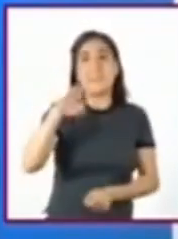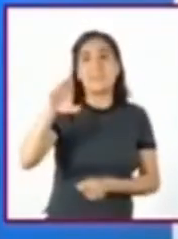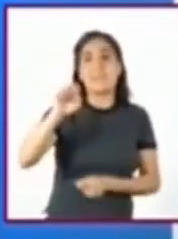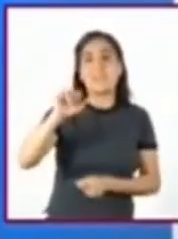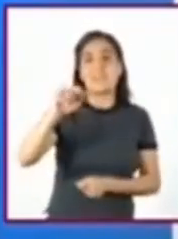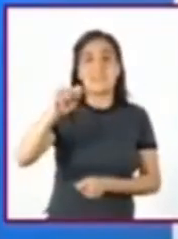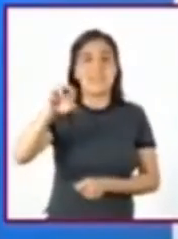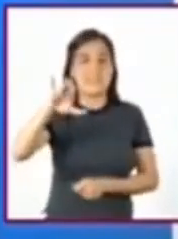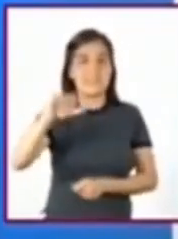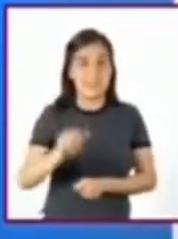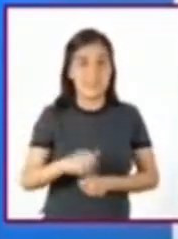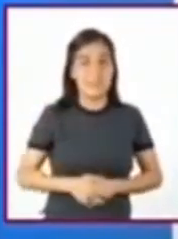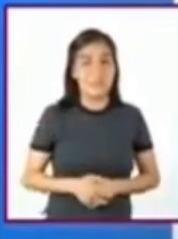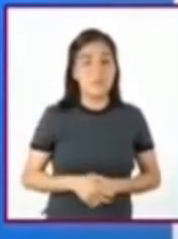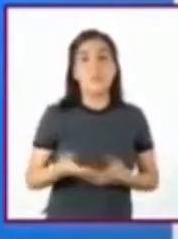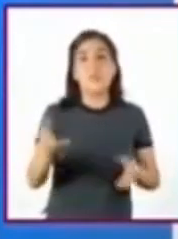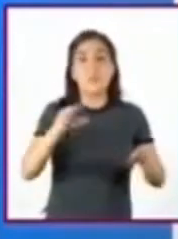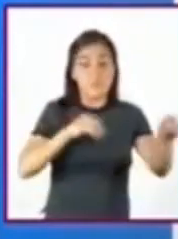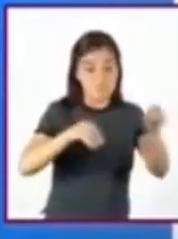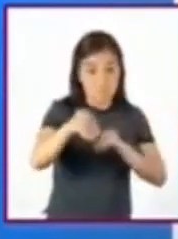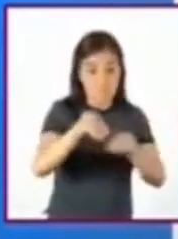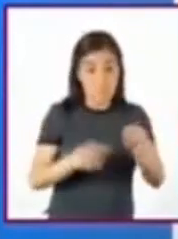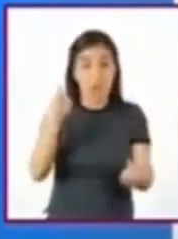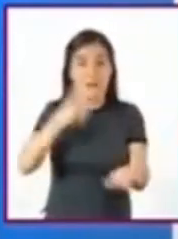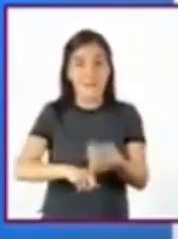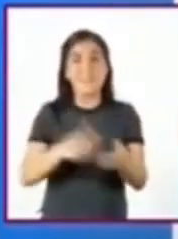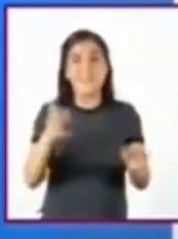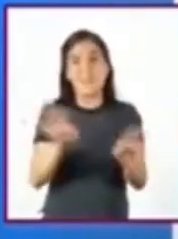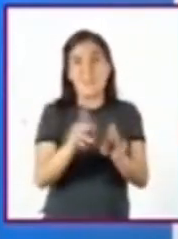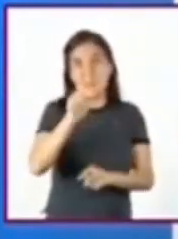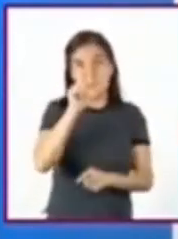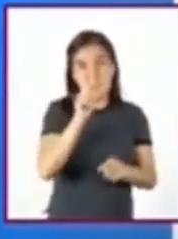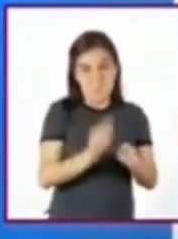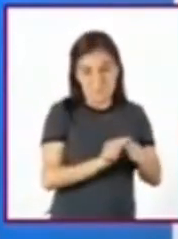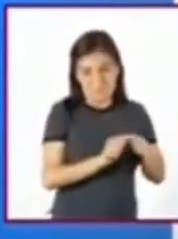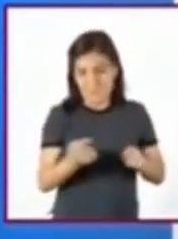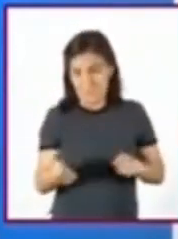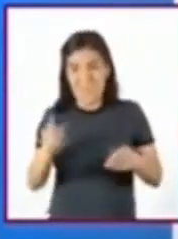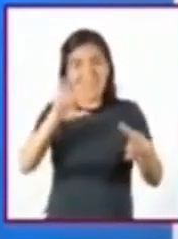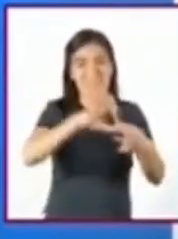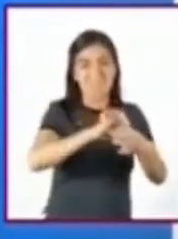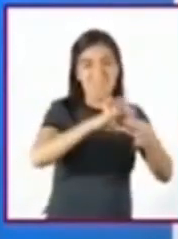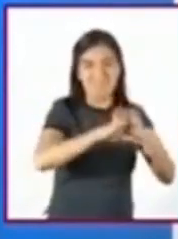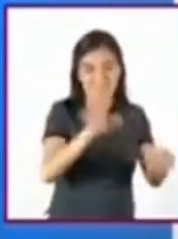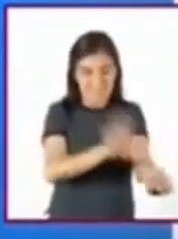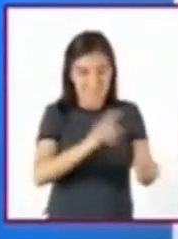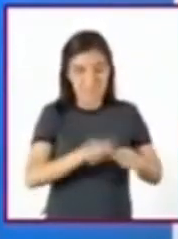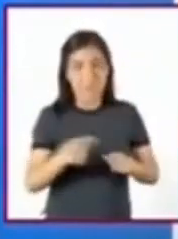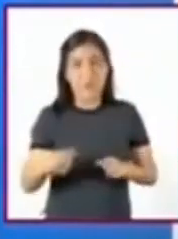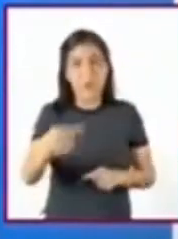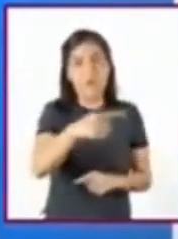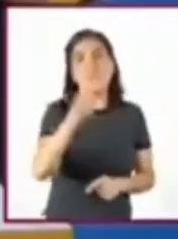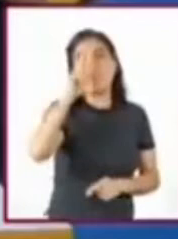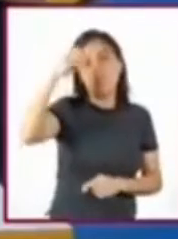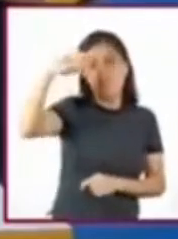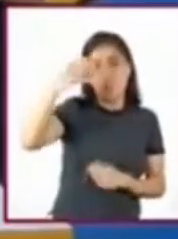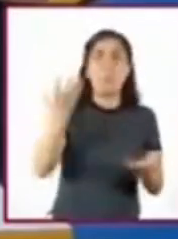Cualquier elemento intercalado en un circuito puede considerarse como una resistencia, como un foco o un